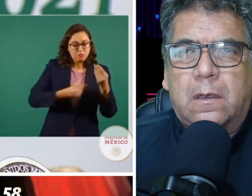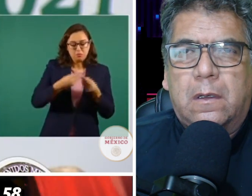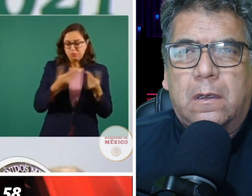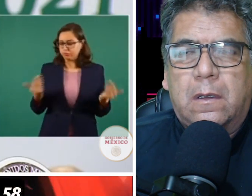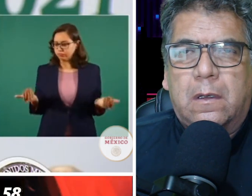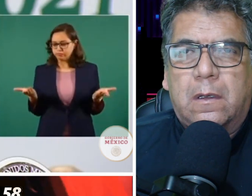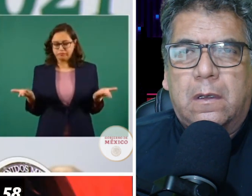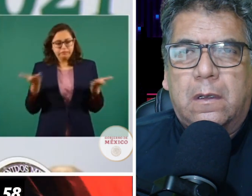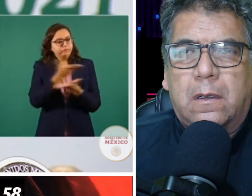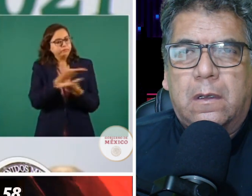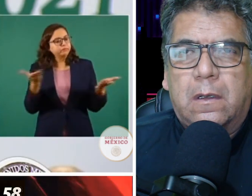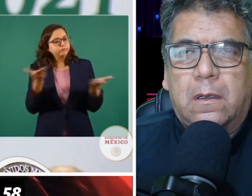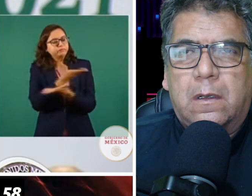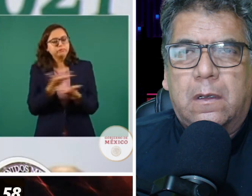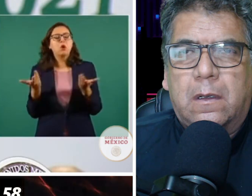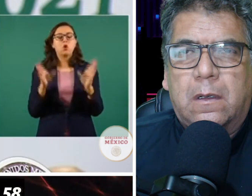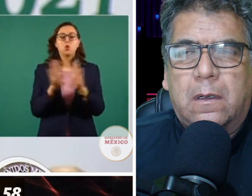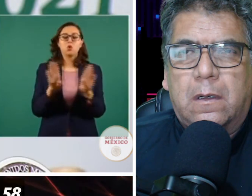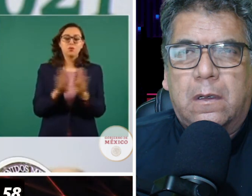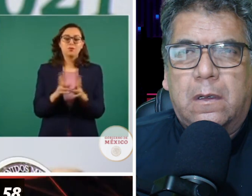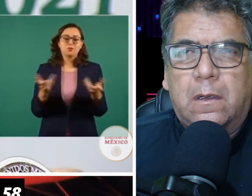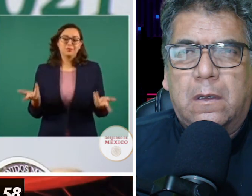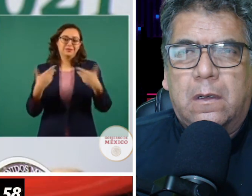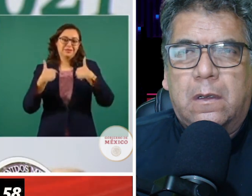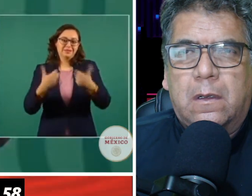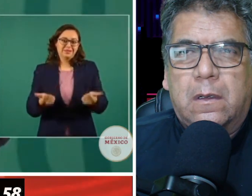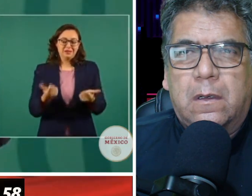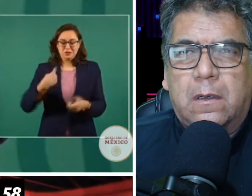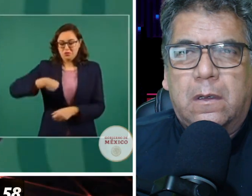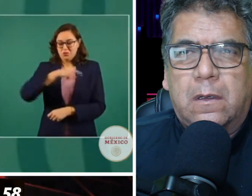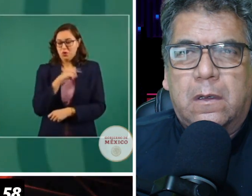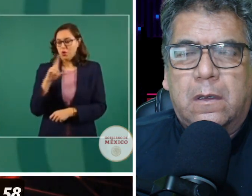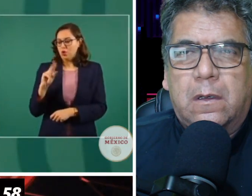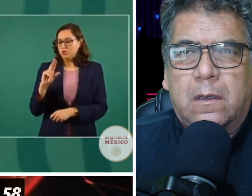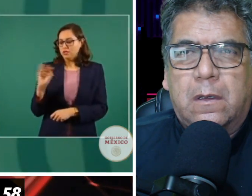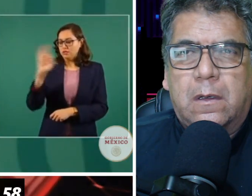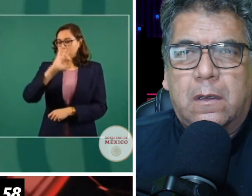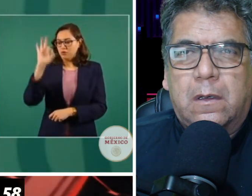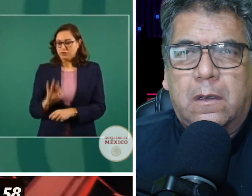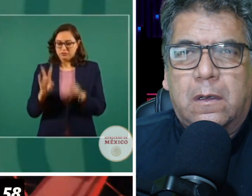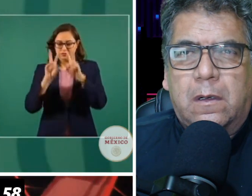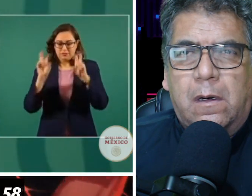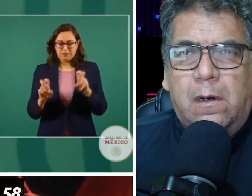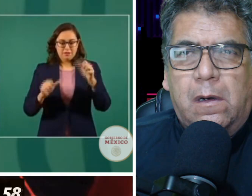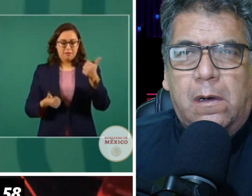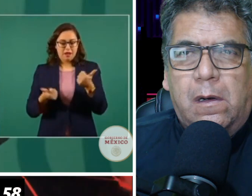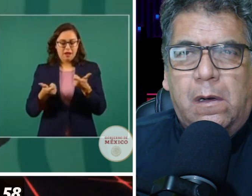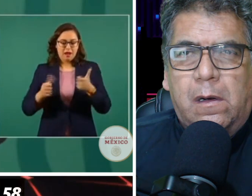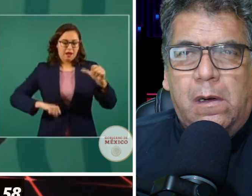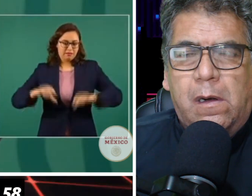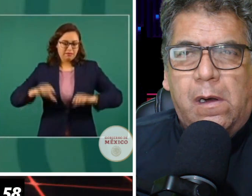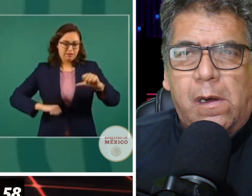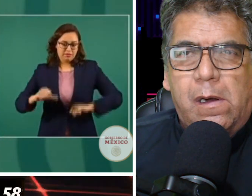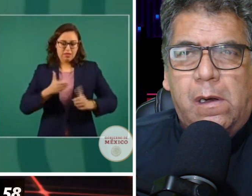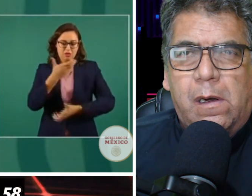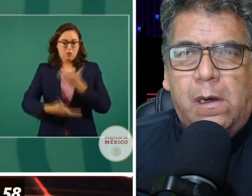nuestra actividad comercial es con los Estados Unidos, pues hay muchos temas que conversar. Para la agenda que se está